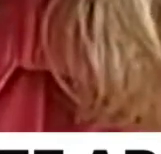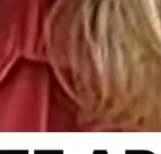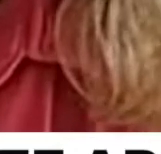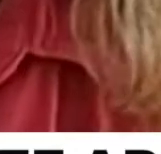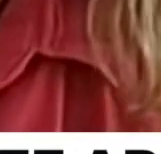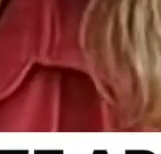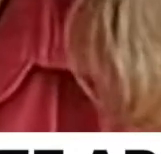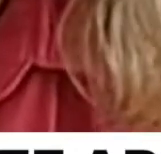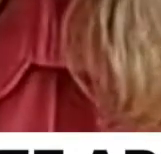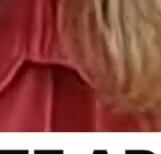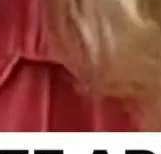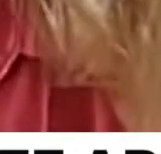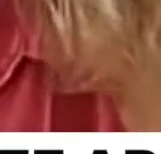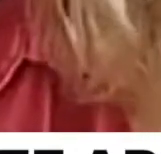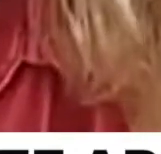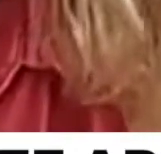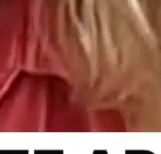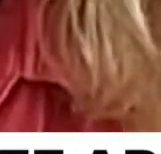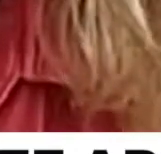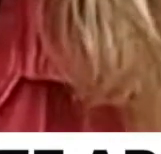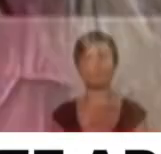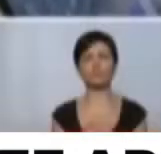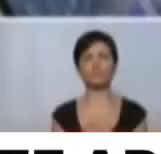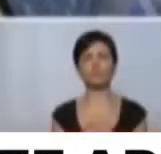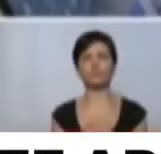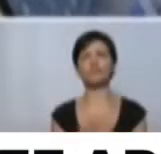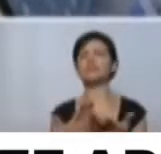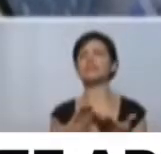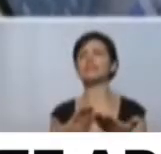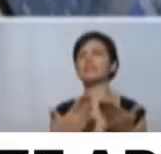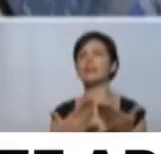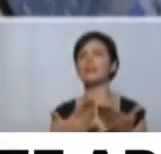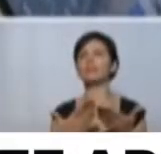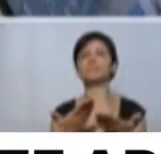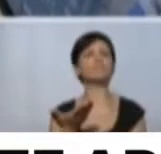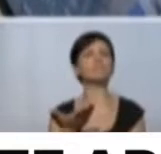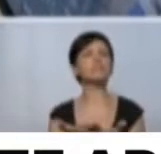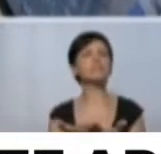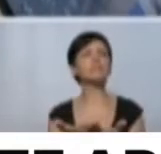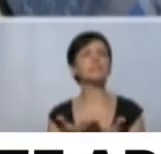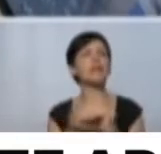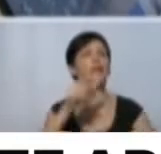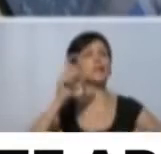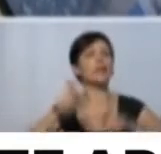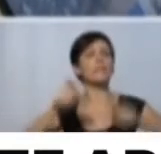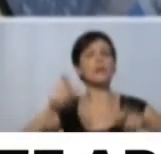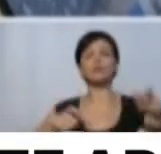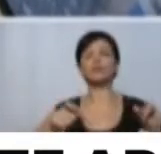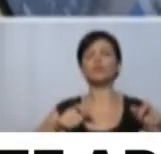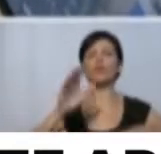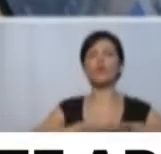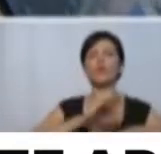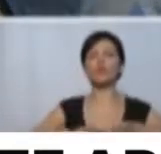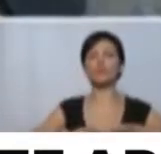porque todos sabemos que por más de que se haya anunciado la intención de expropiar, es necesario que ingrese una ley al Congreso, que sea discutida por todas las